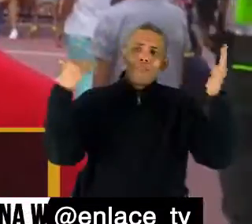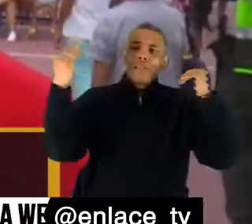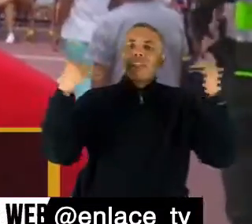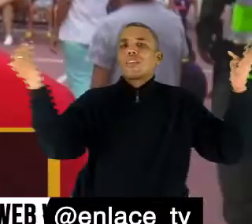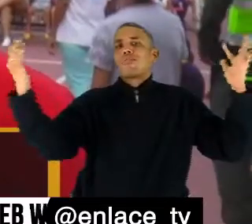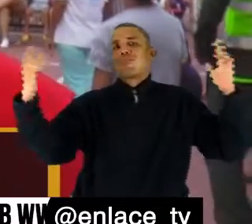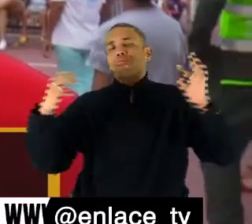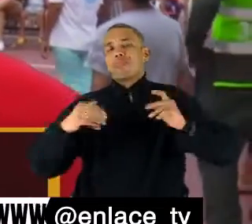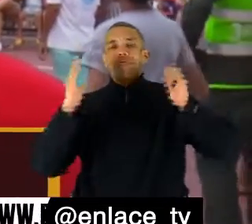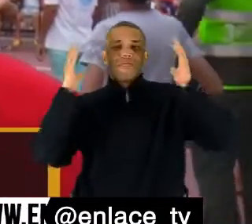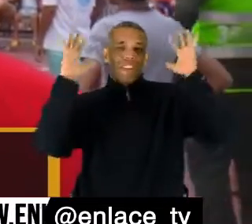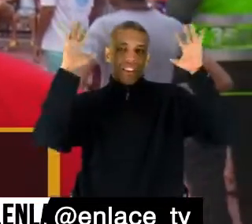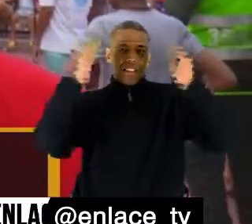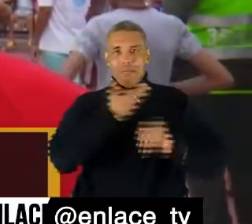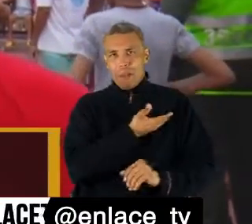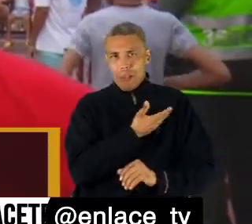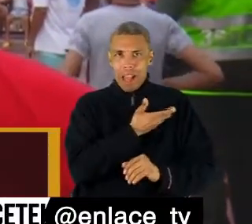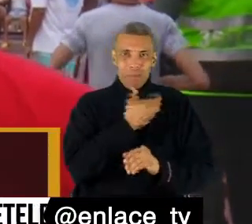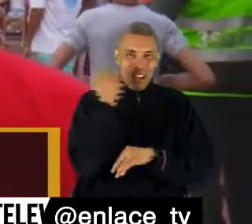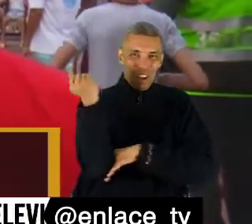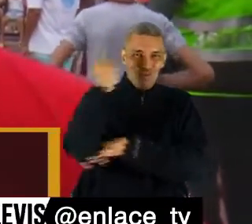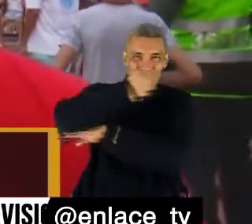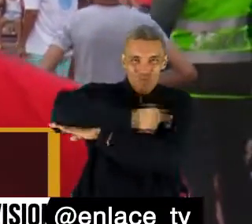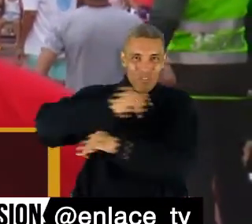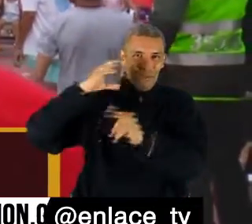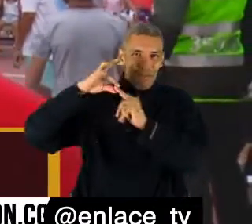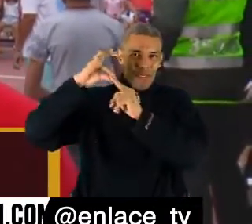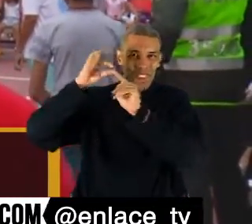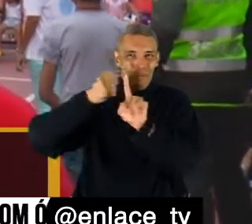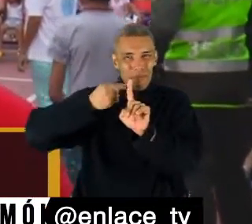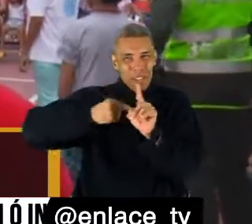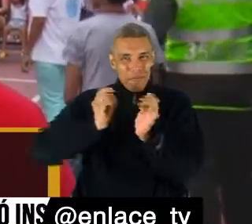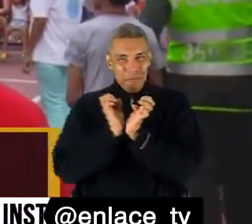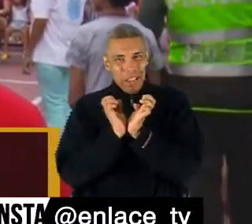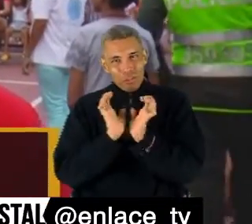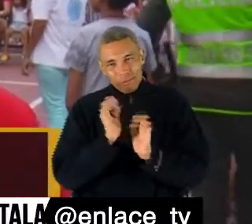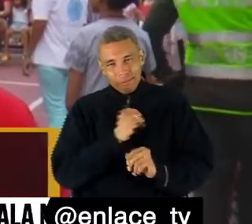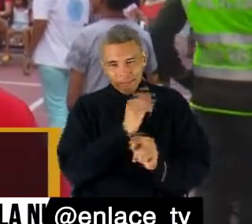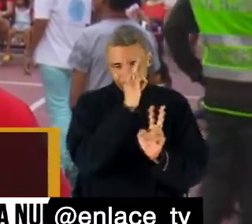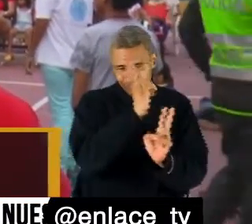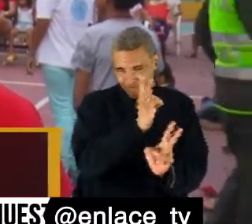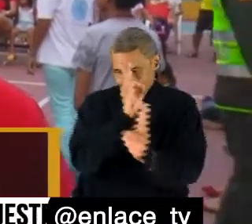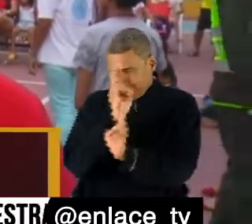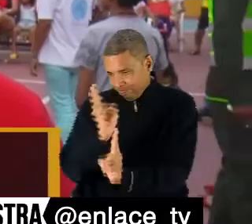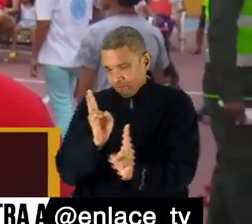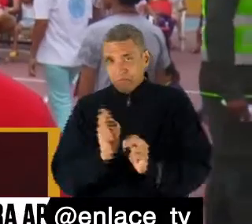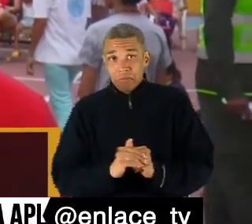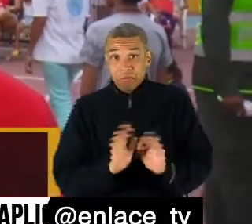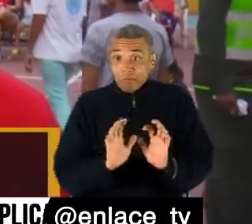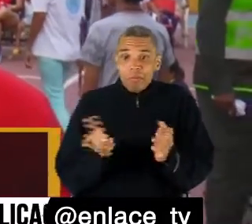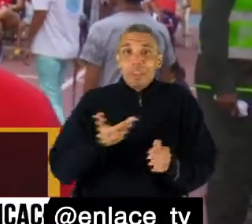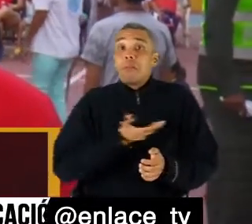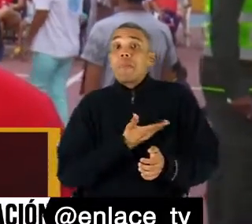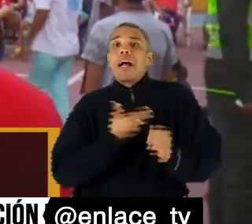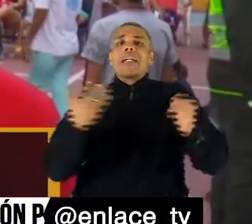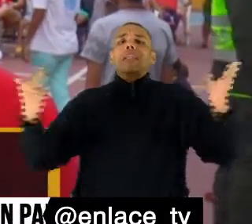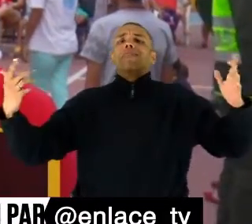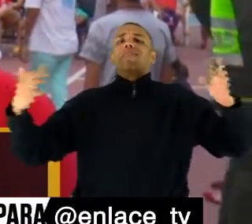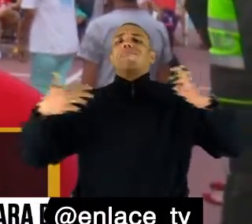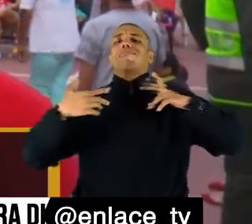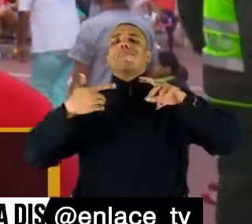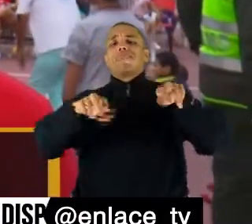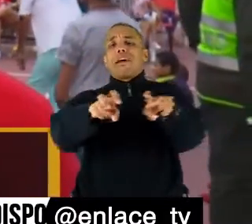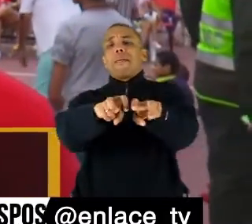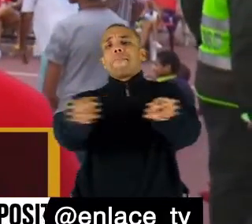nosotros en estos momentos estamos celebrándoles con unos números y presentándole a ellos, a las madres,